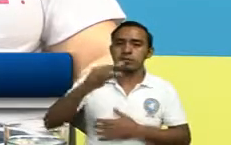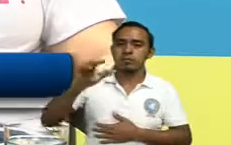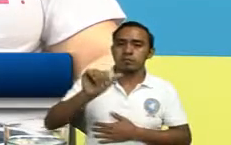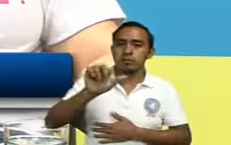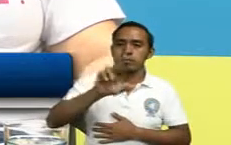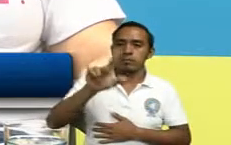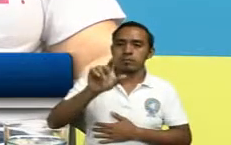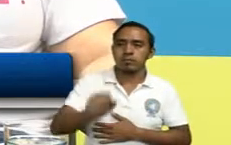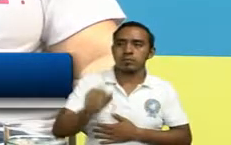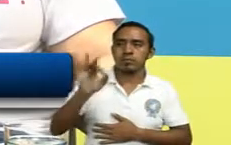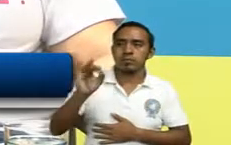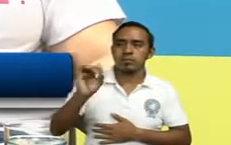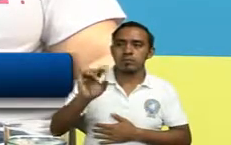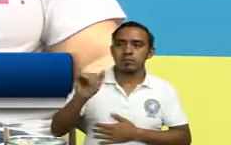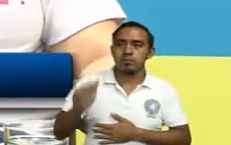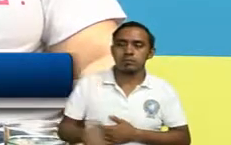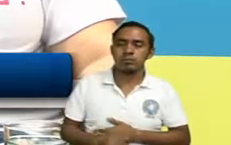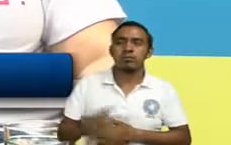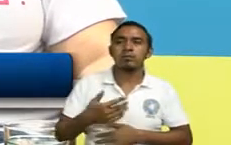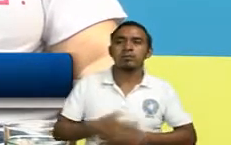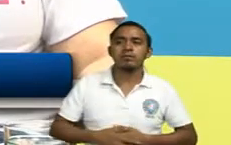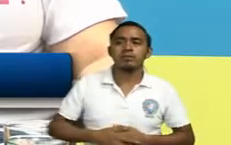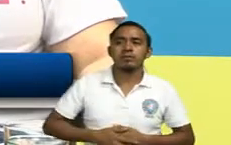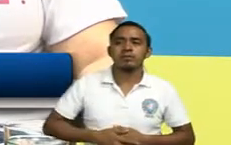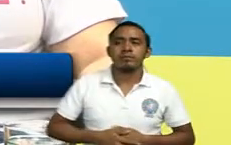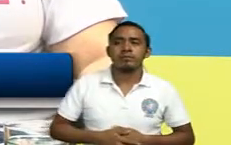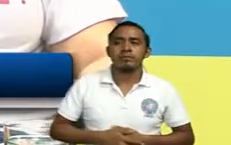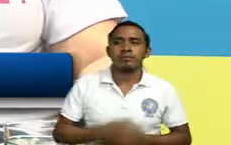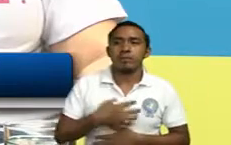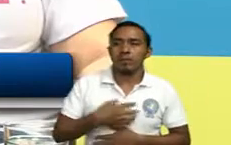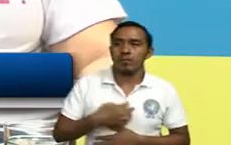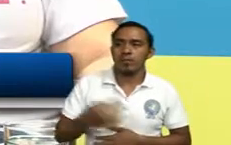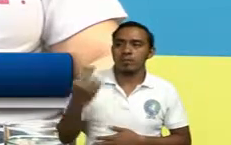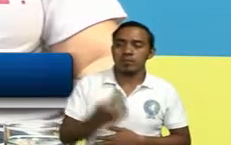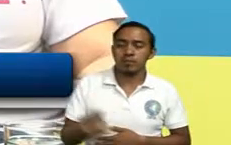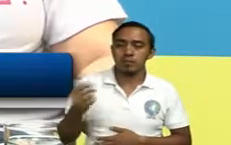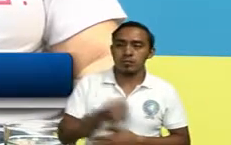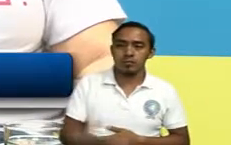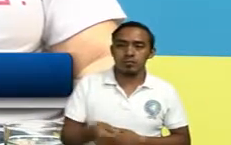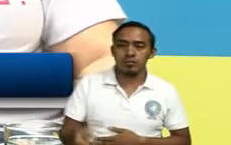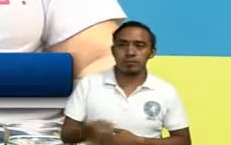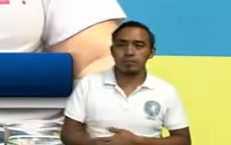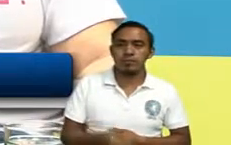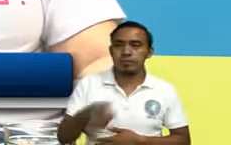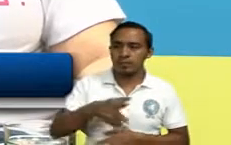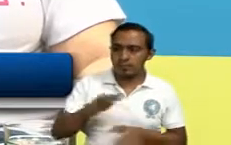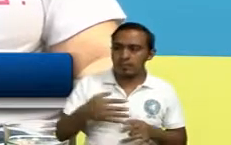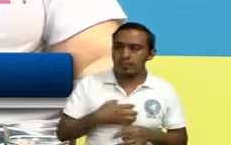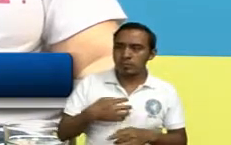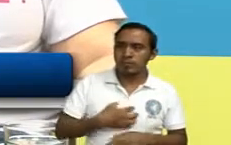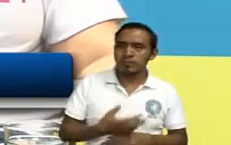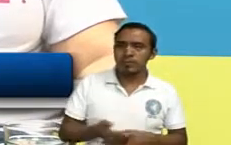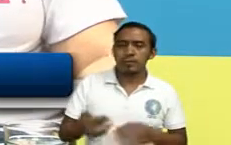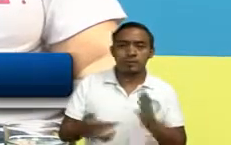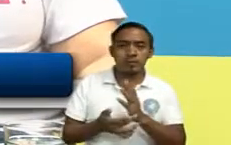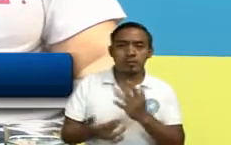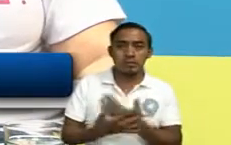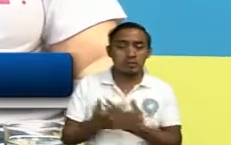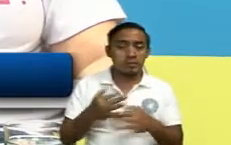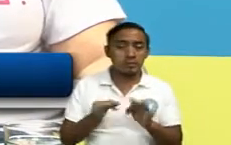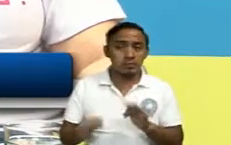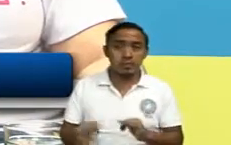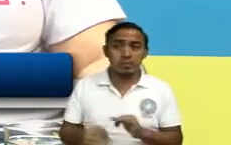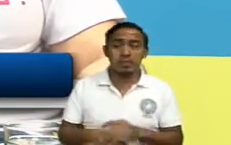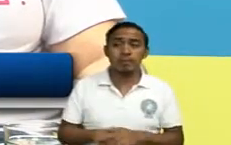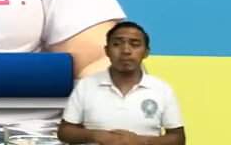les da entrenamiento en movilización. Uh-huh. El uso del bastón. Exacto, entonces ahí tiene estamos hablando. No es por así nomás que no. Uno va